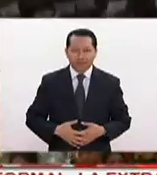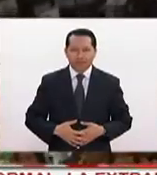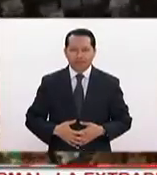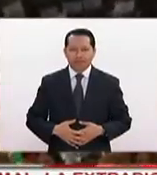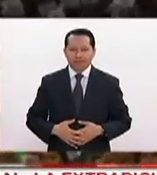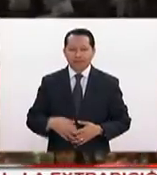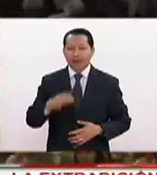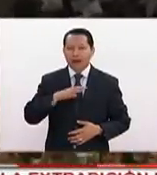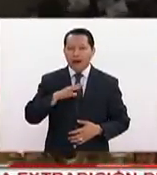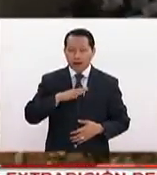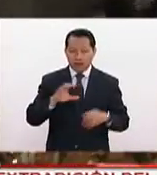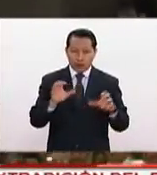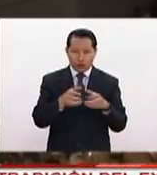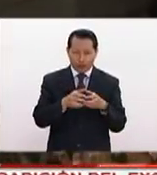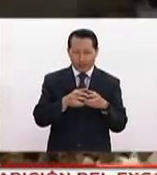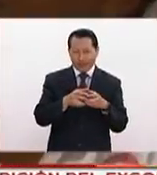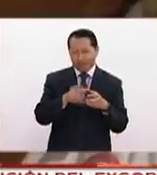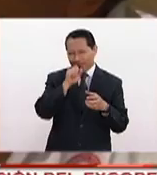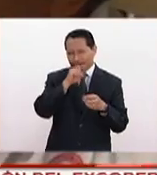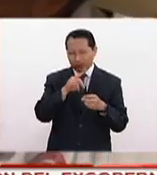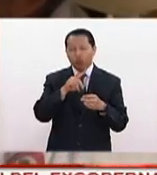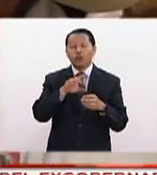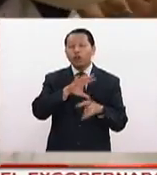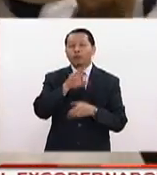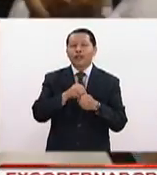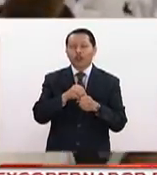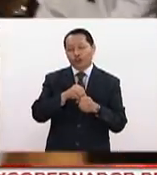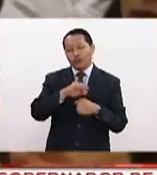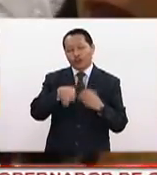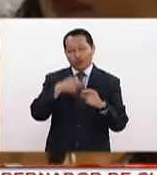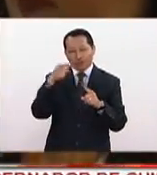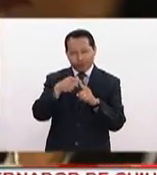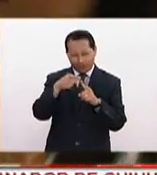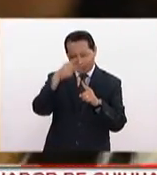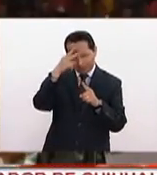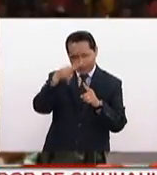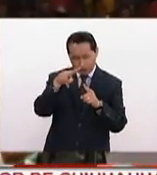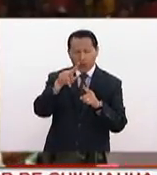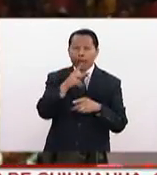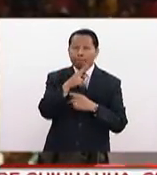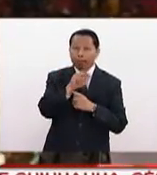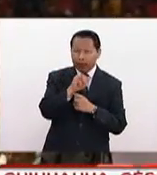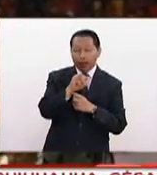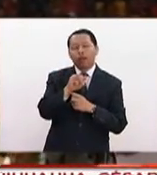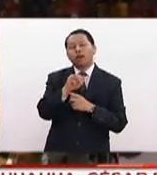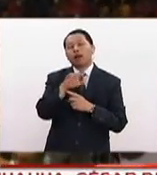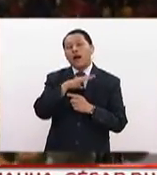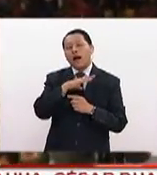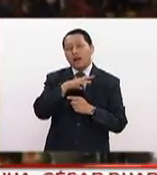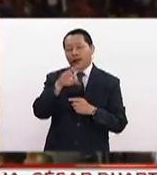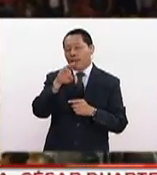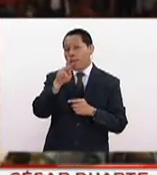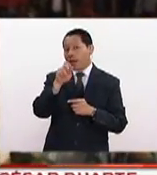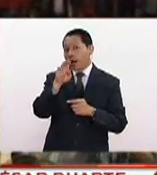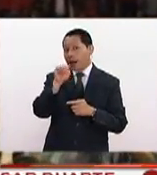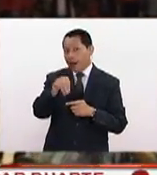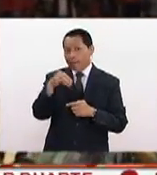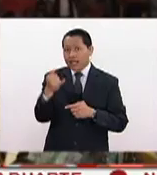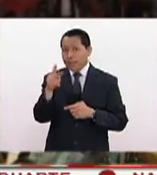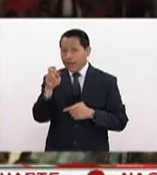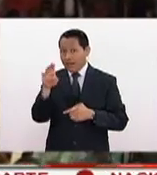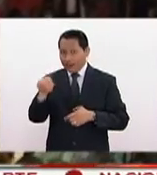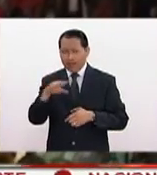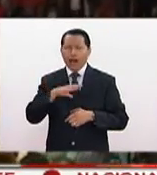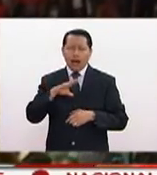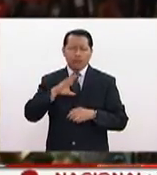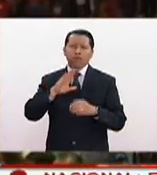El precandidato de la coalición Todos por México, integrado por el PRI, Partido Verde y Nueva Alianza, José Antonio Meade, estuvo en Acapulco. Se reunió